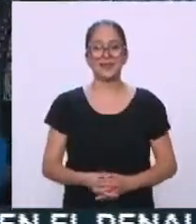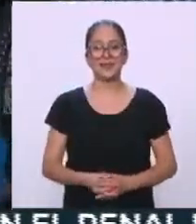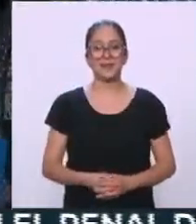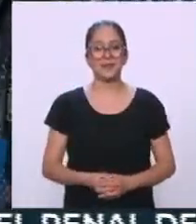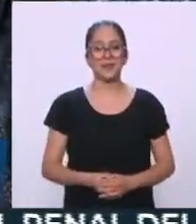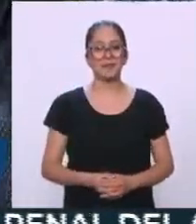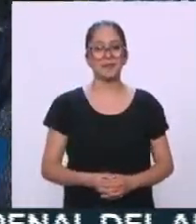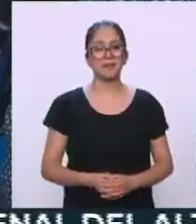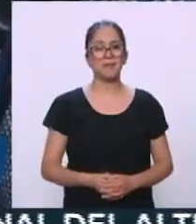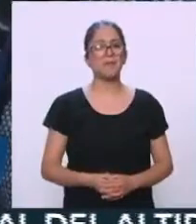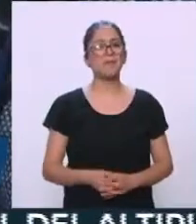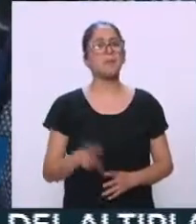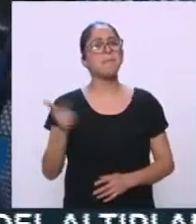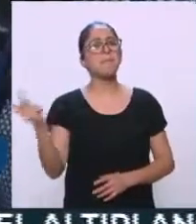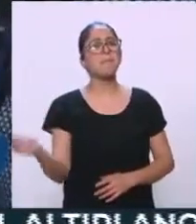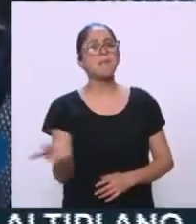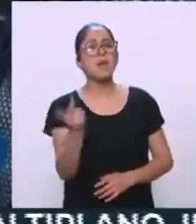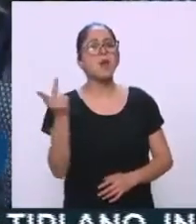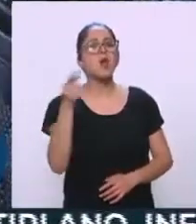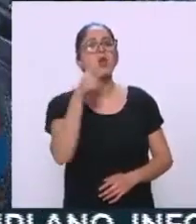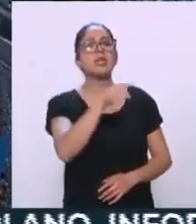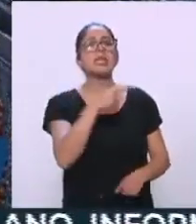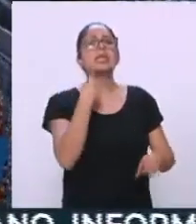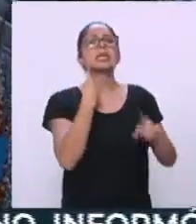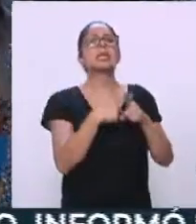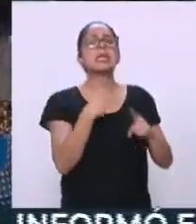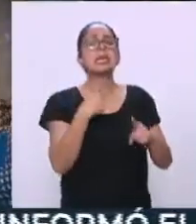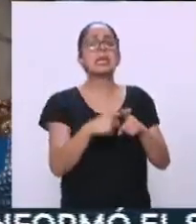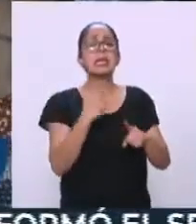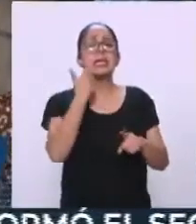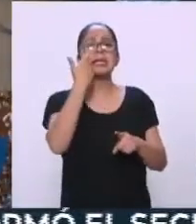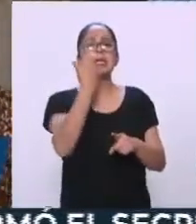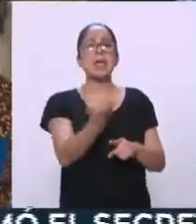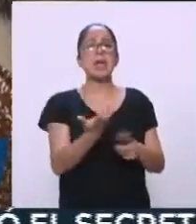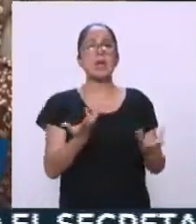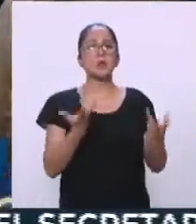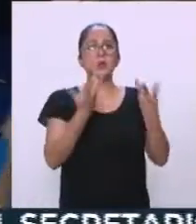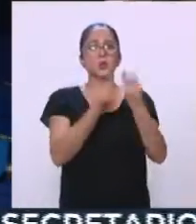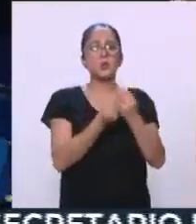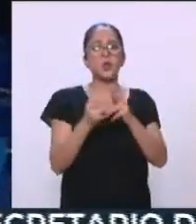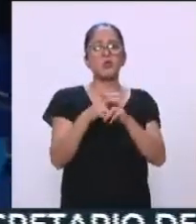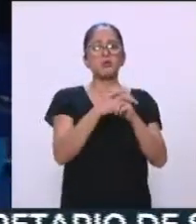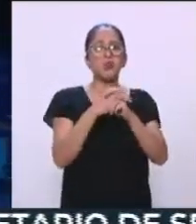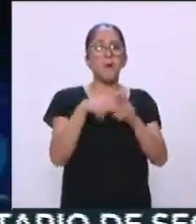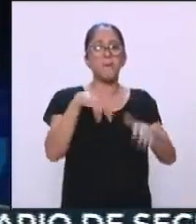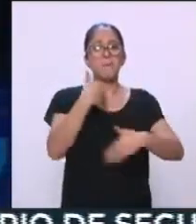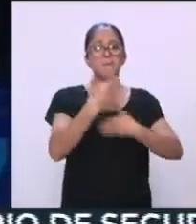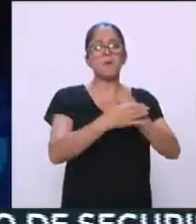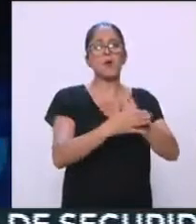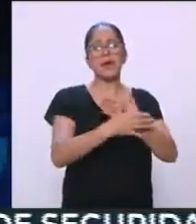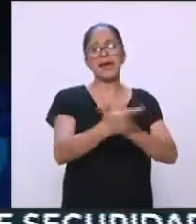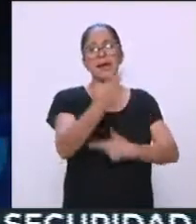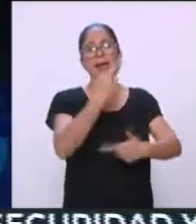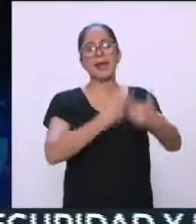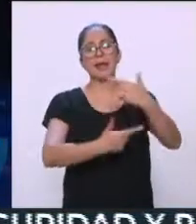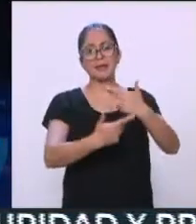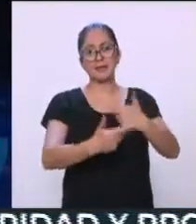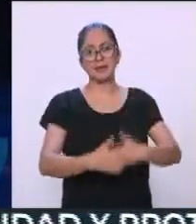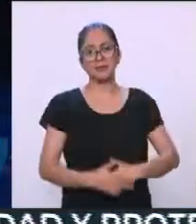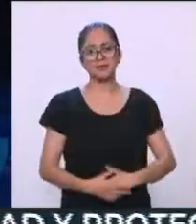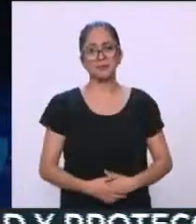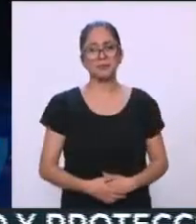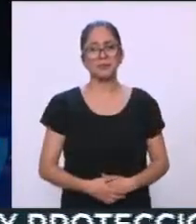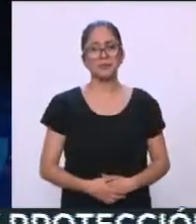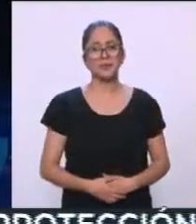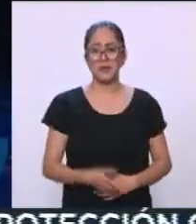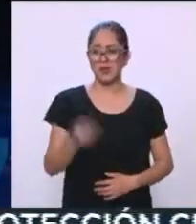¿Con quién te gustaría o a quién añorarías enfrentar en un regreso? Pues mira, este pique que acaban de